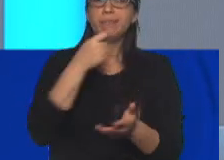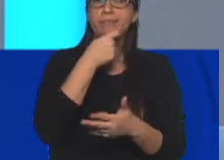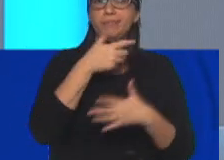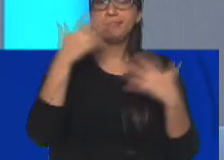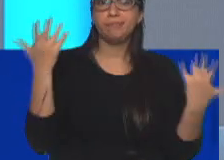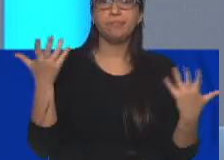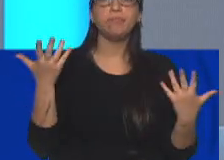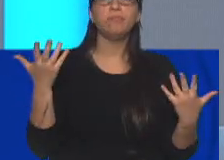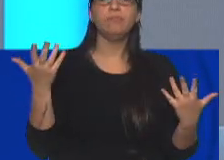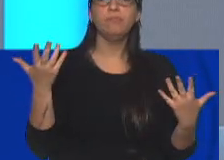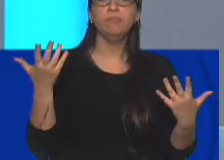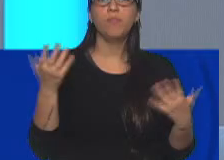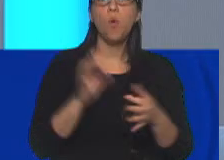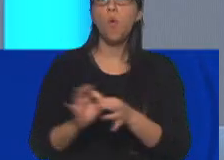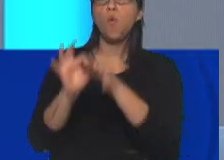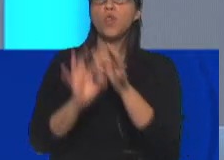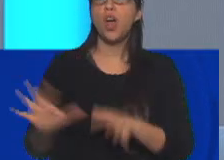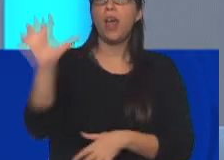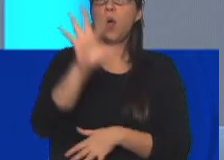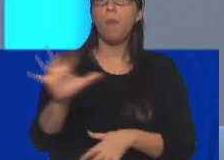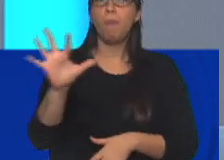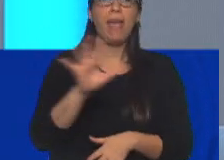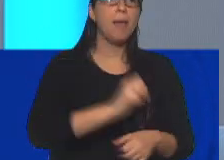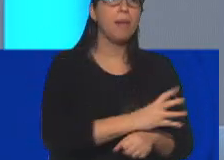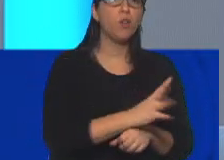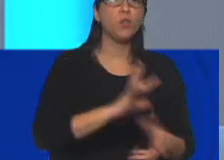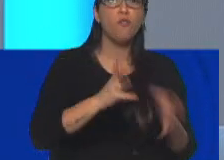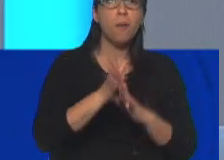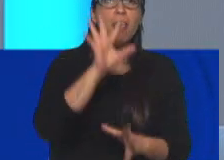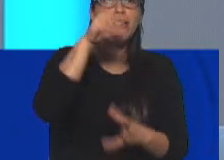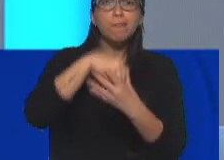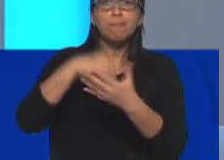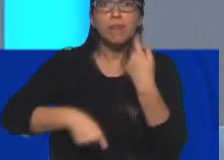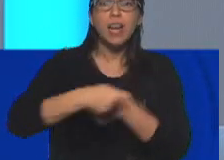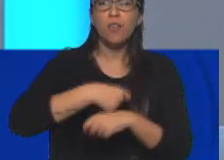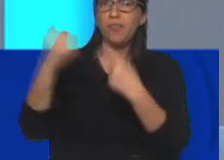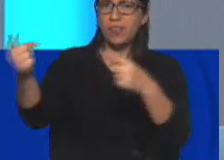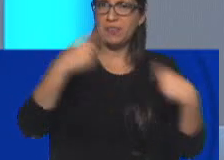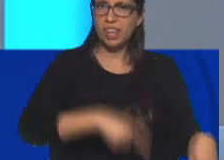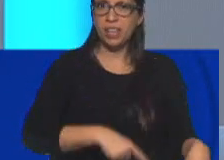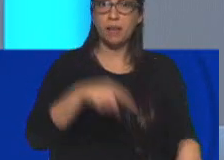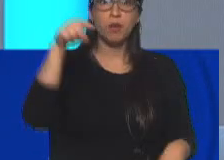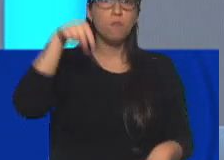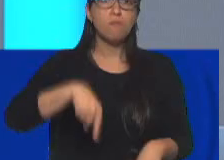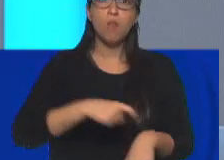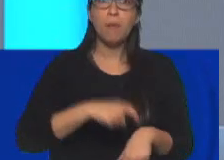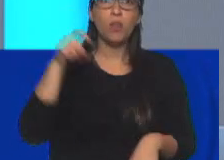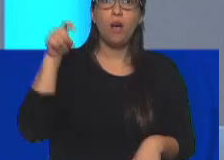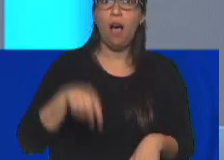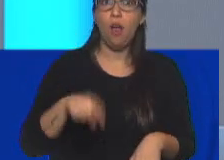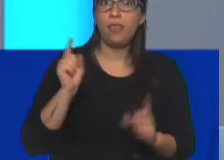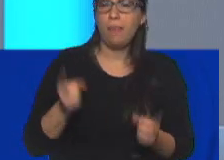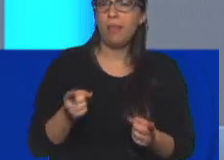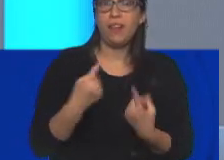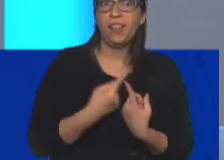de inserción tanto de la Unión Europea como del Mercosur muy distintas, y en ese sentido la actual coyuntura también hay que entenderla en ese registro, ¿no?